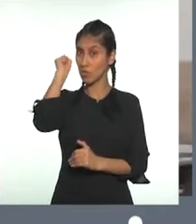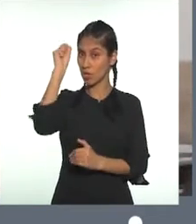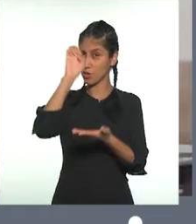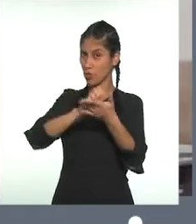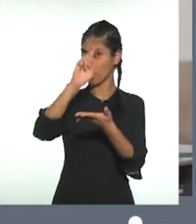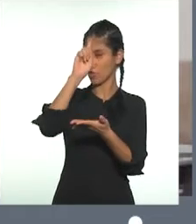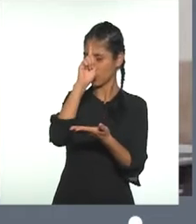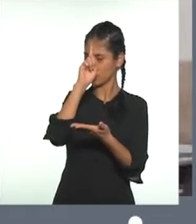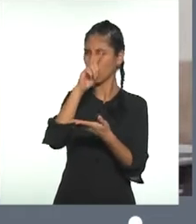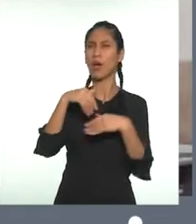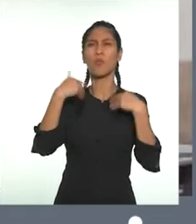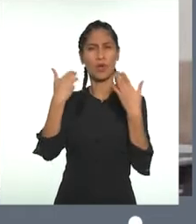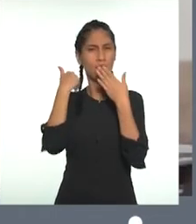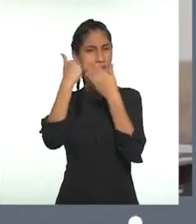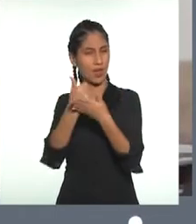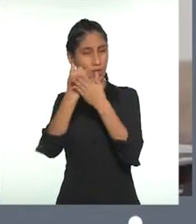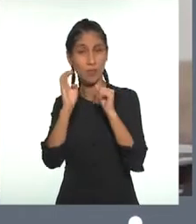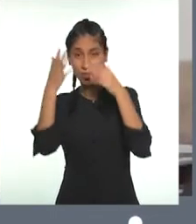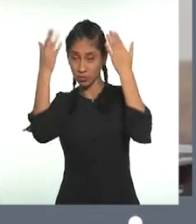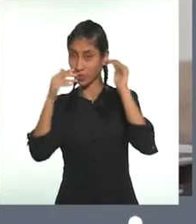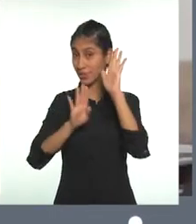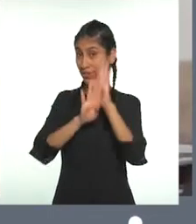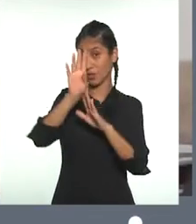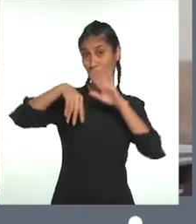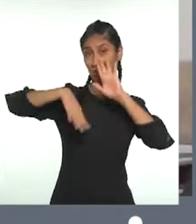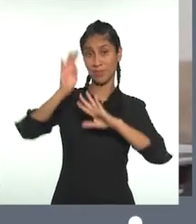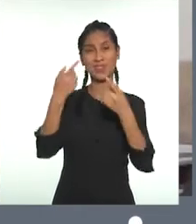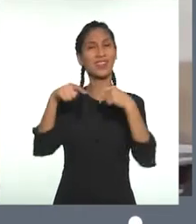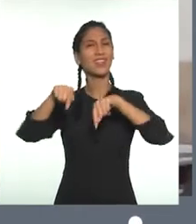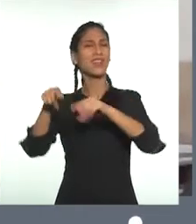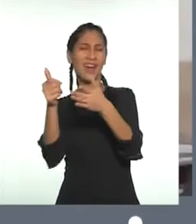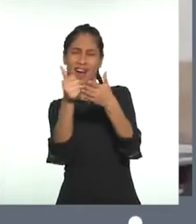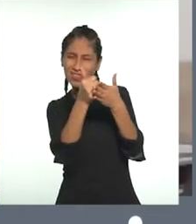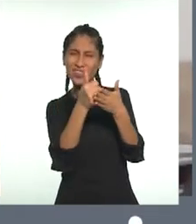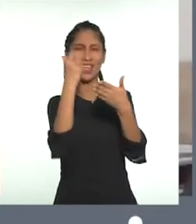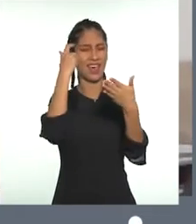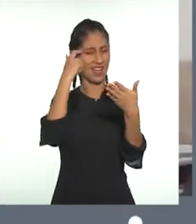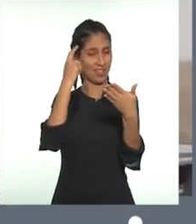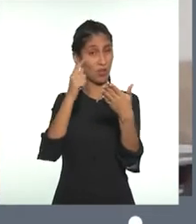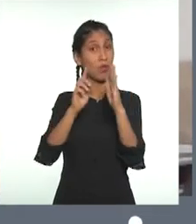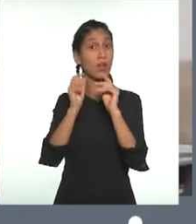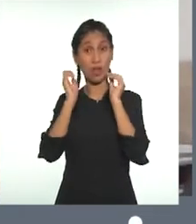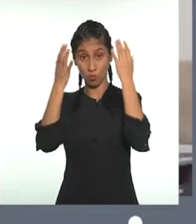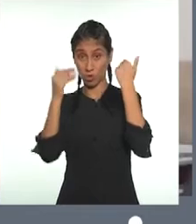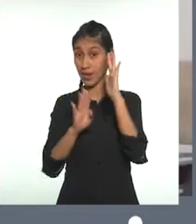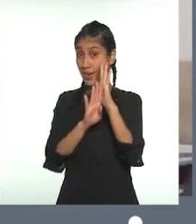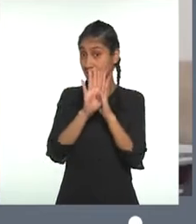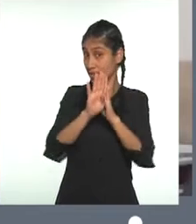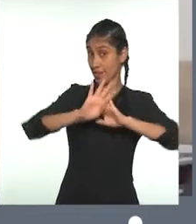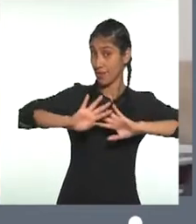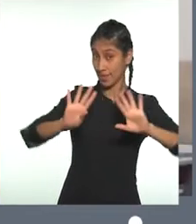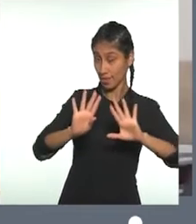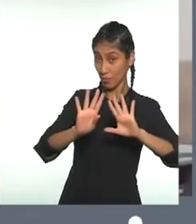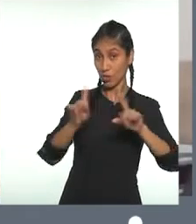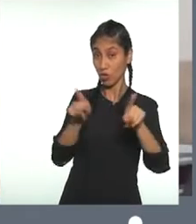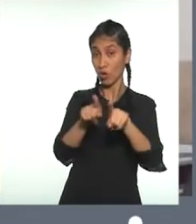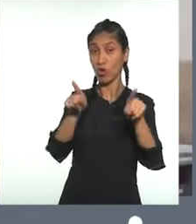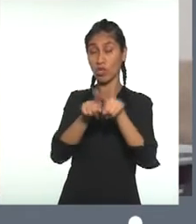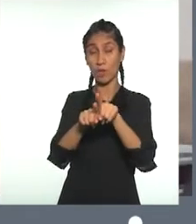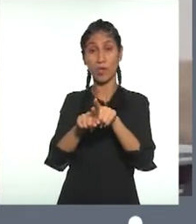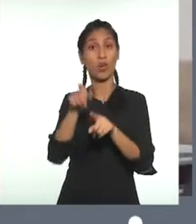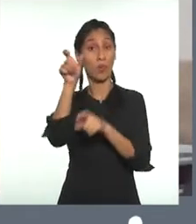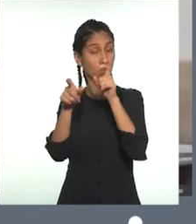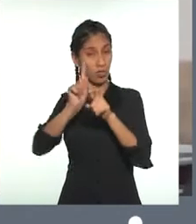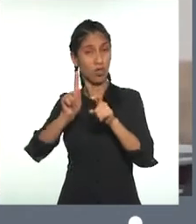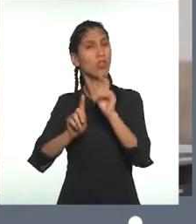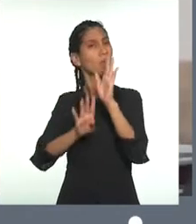más posibilidades de desarrollo para las mujeres. Y esto nos permite no solo crecer como personas, sino también crecer